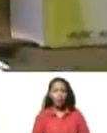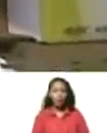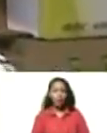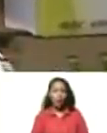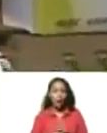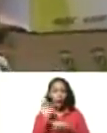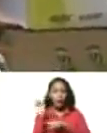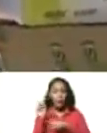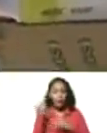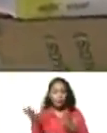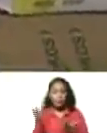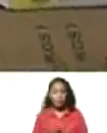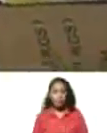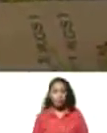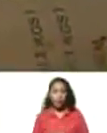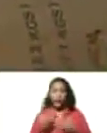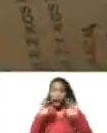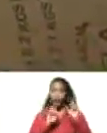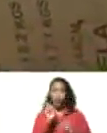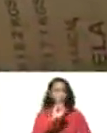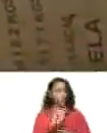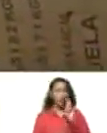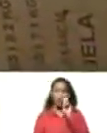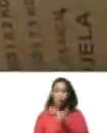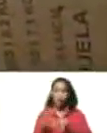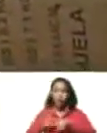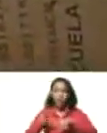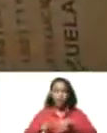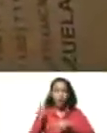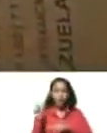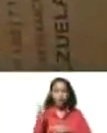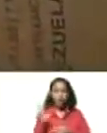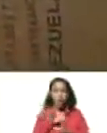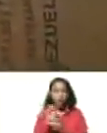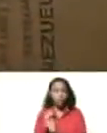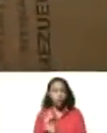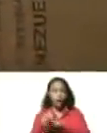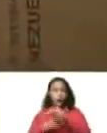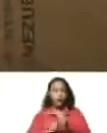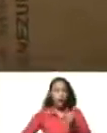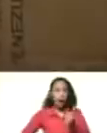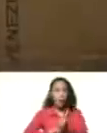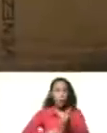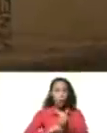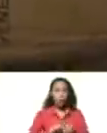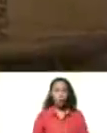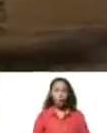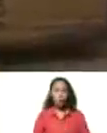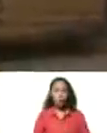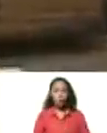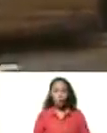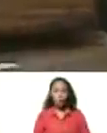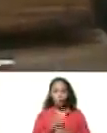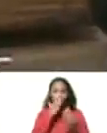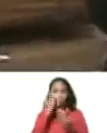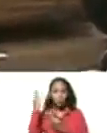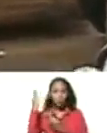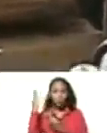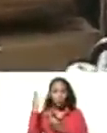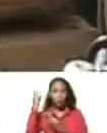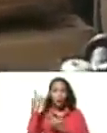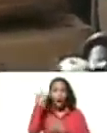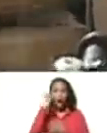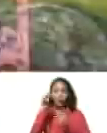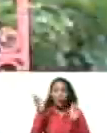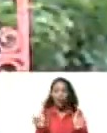Allá pues, aunque no se ven los niños, en estas tomas que consiguieron de apoyo, se ven unas cajas y